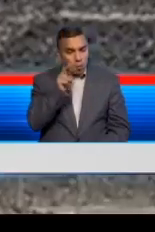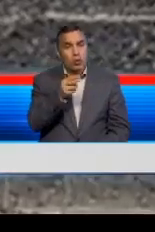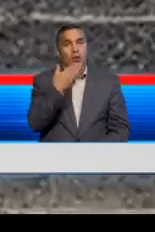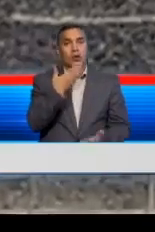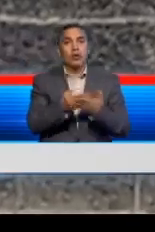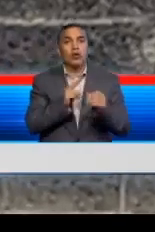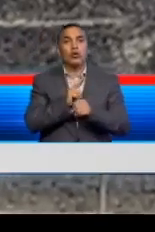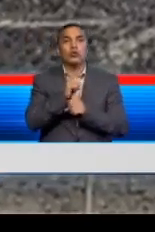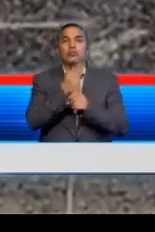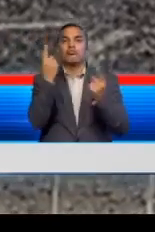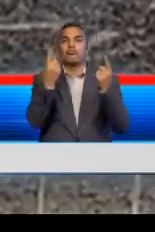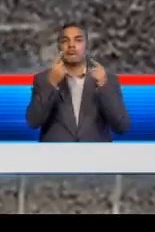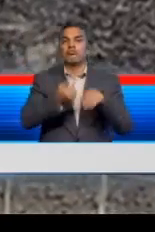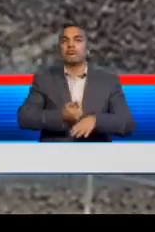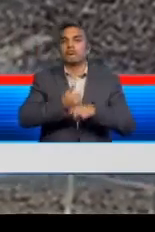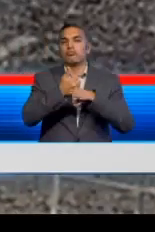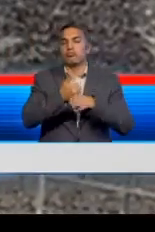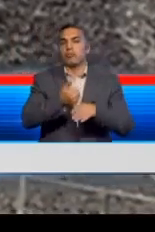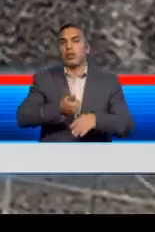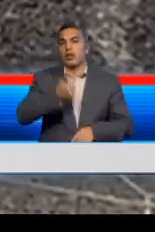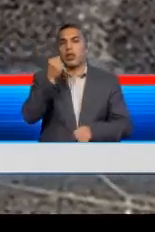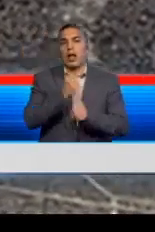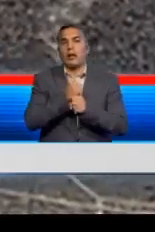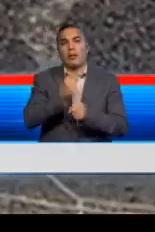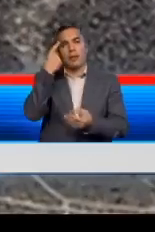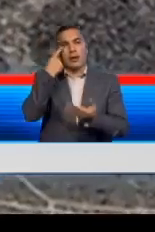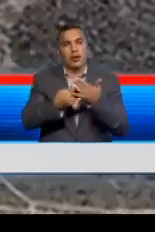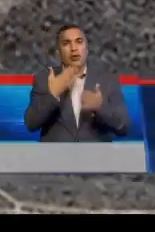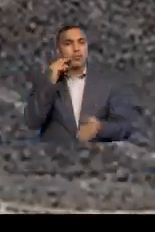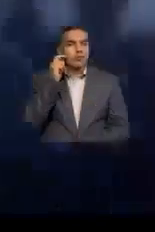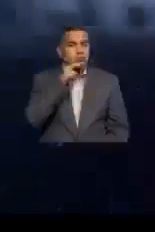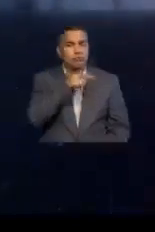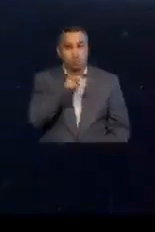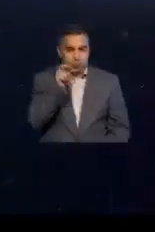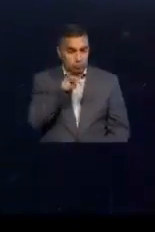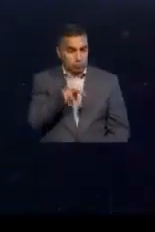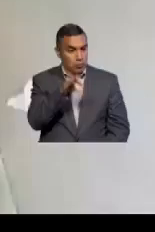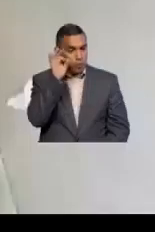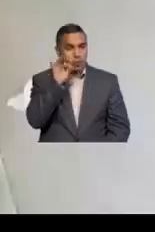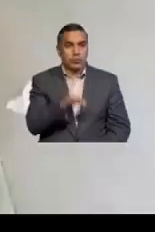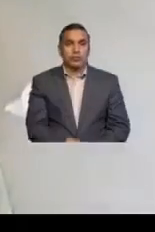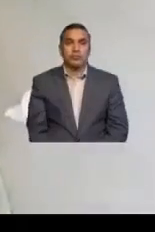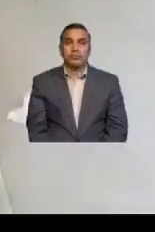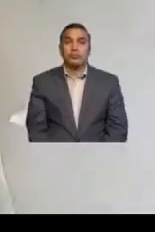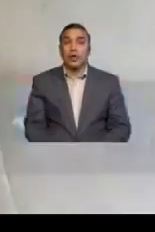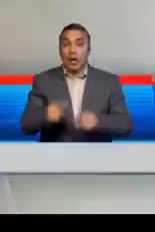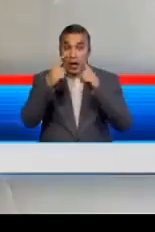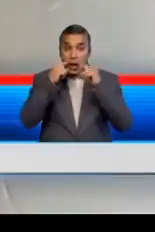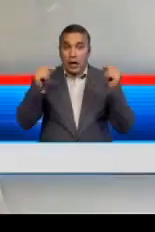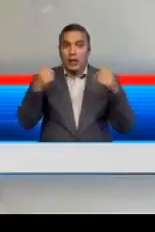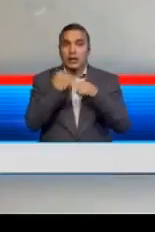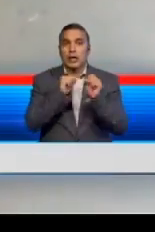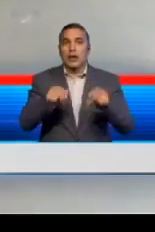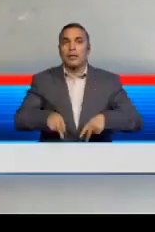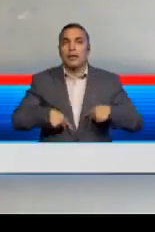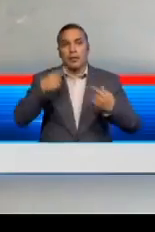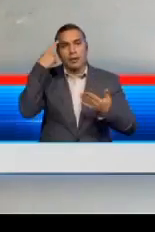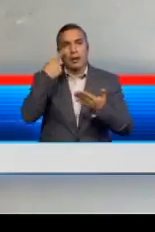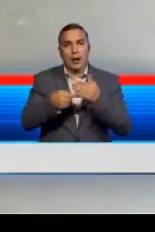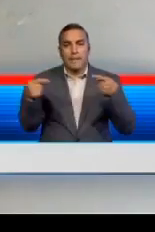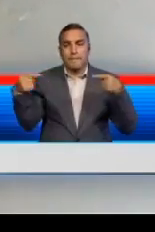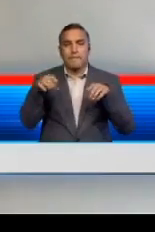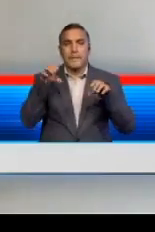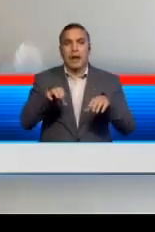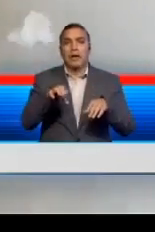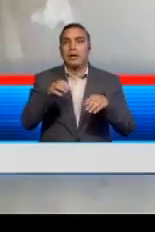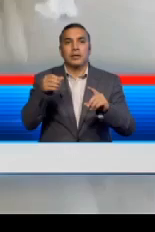uso de drones durante las labores para mejorar el acceso al mirador turístico. Un gato arriesgó su vida para enfrentar a un perro